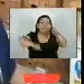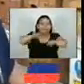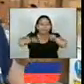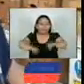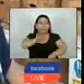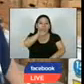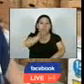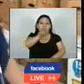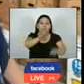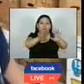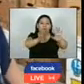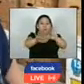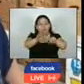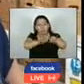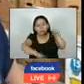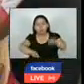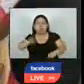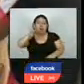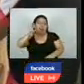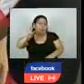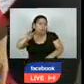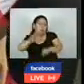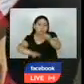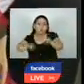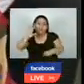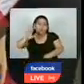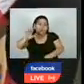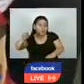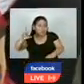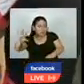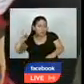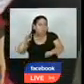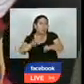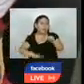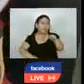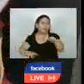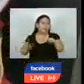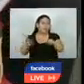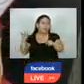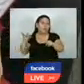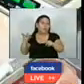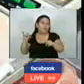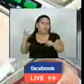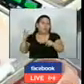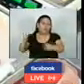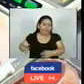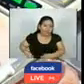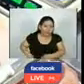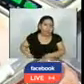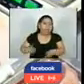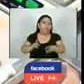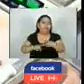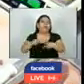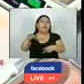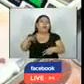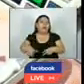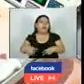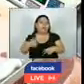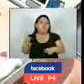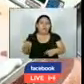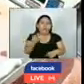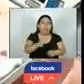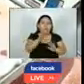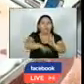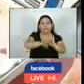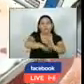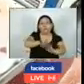de 3.75 a 4, 5, 5.50 lo que son lomo, pero normalmente acá la gente busca